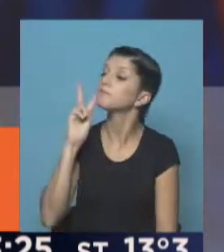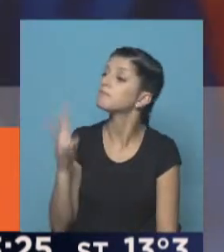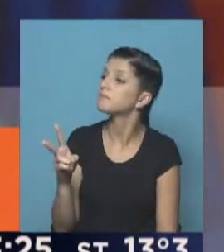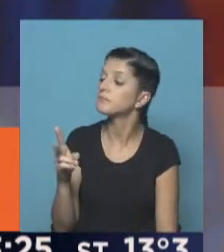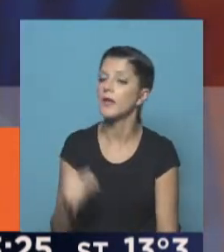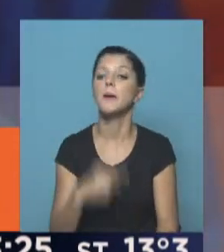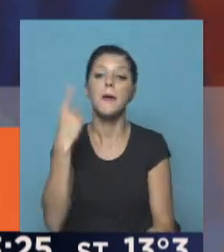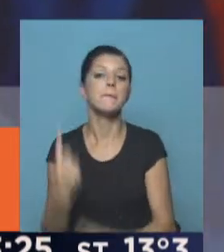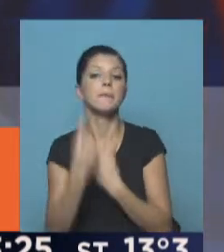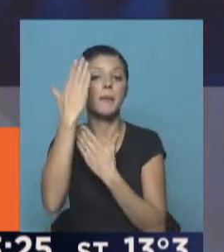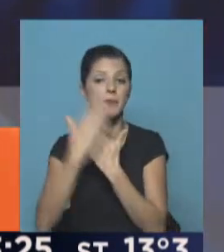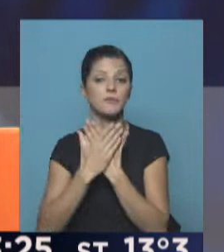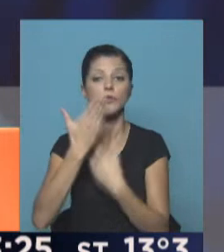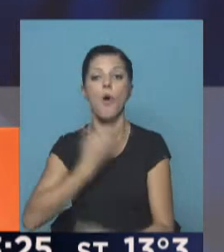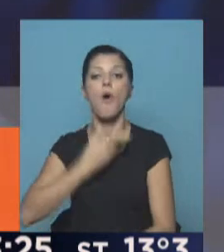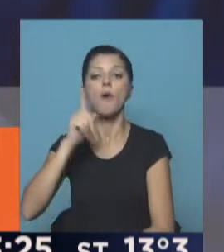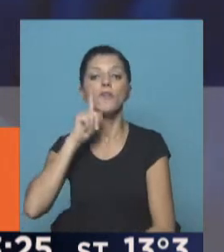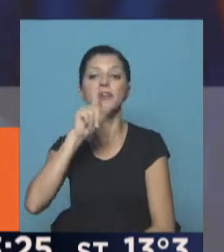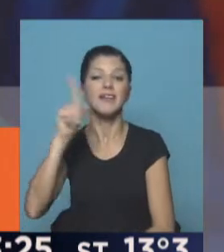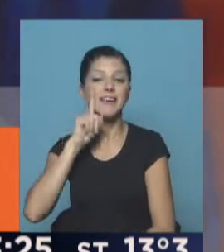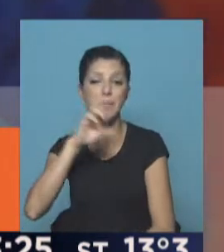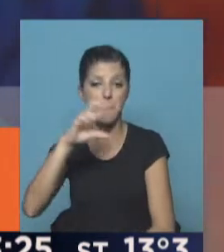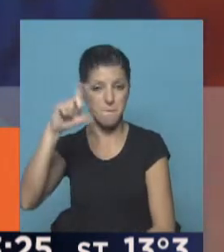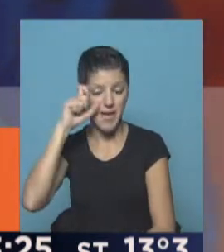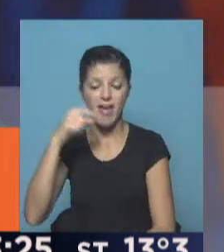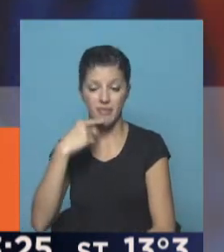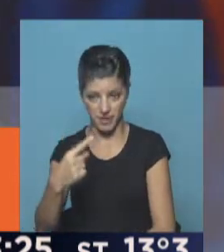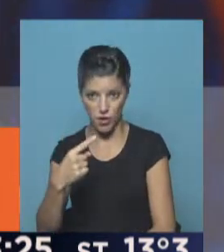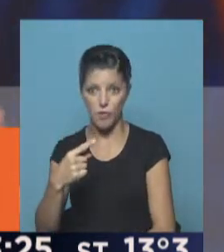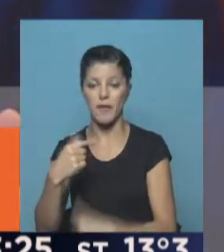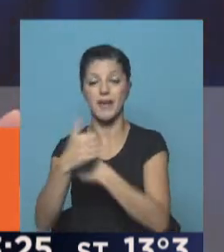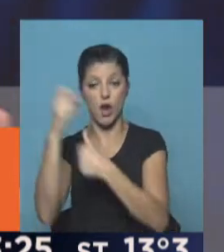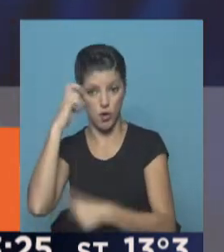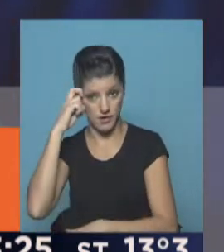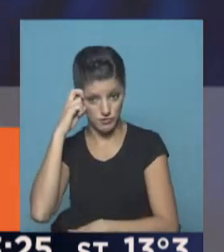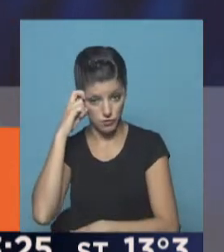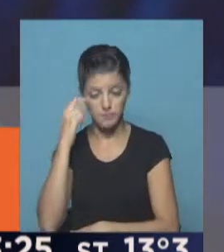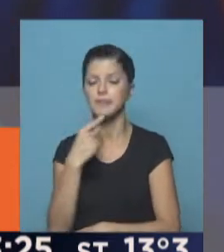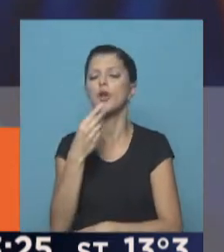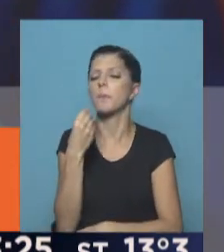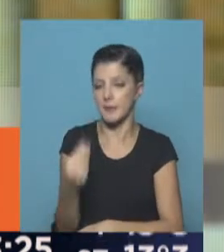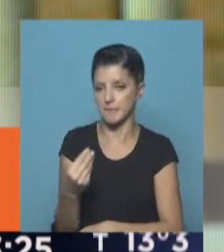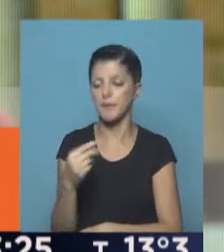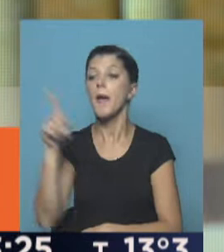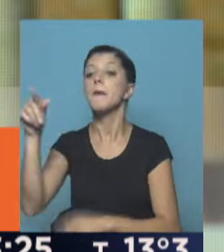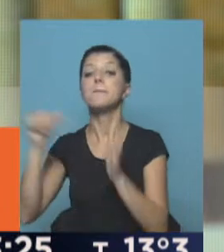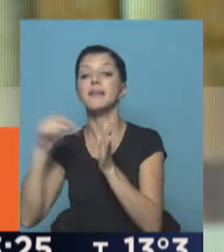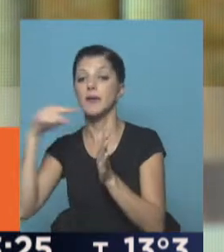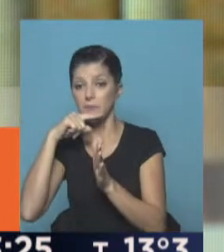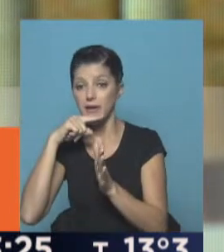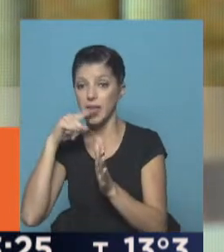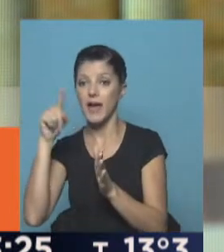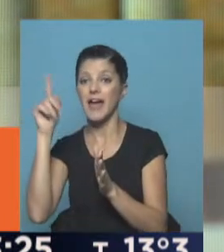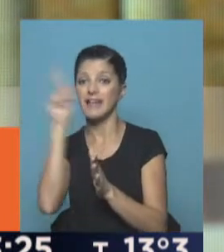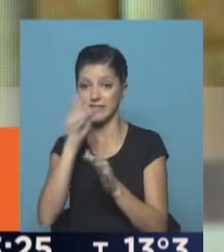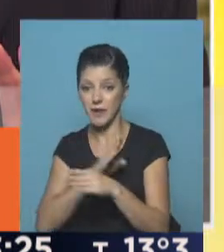realidad, Edouard Philippe, el que lo puso en números ante la Asamblea Nacional. Él dijo, básicamente, en Alemania ingresan 100